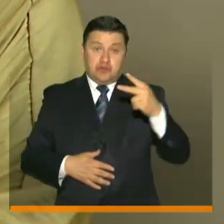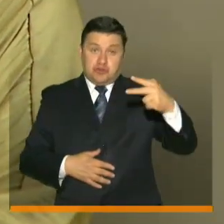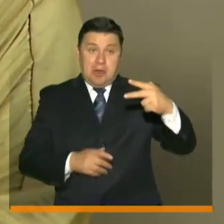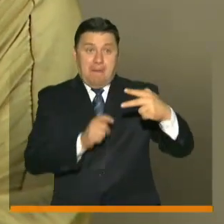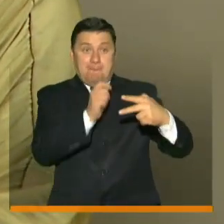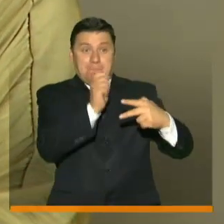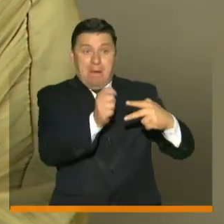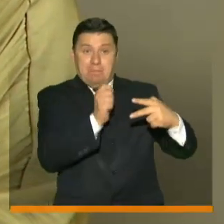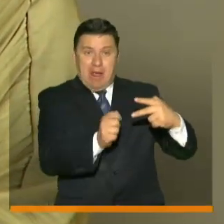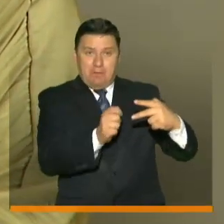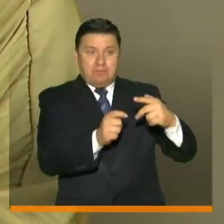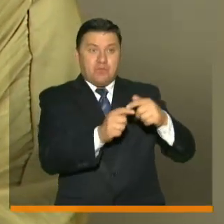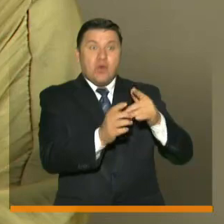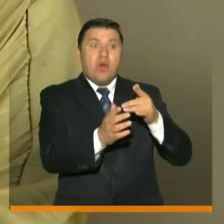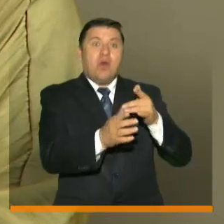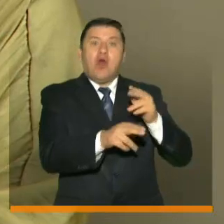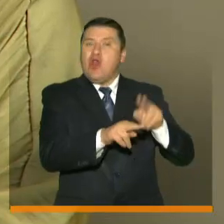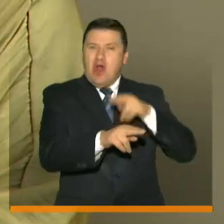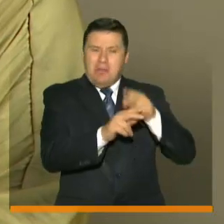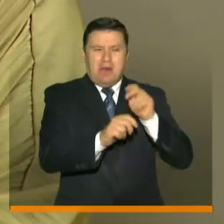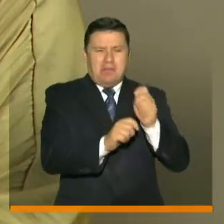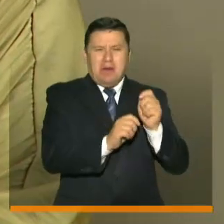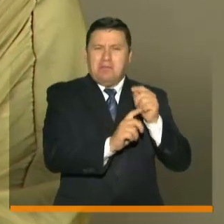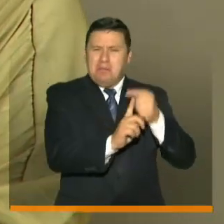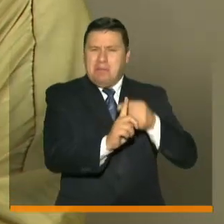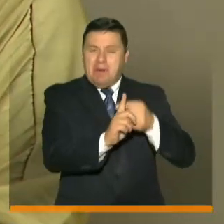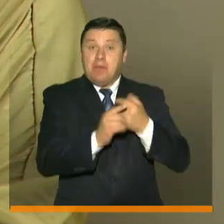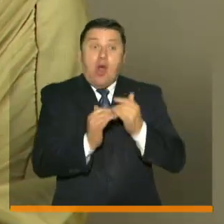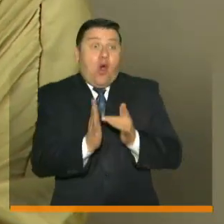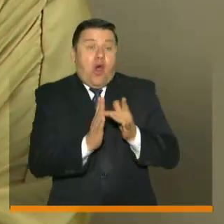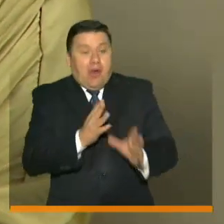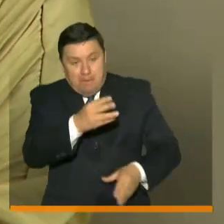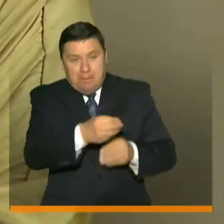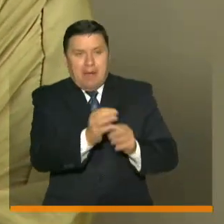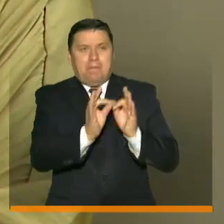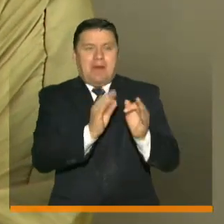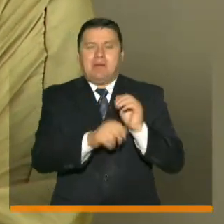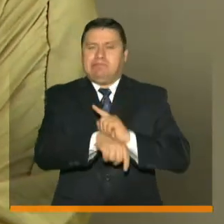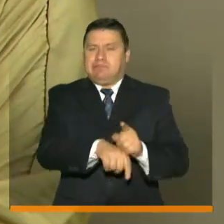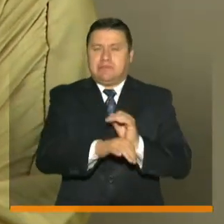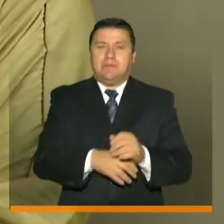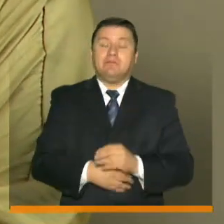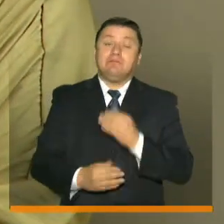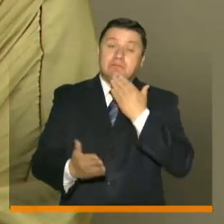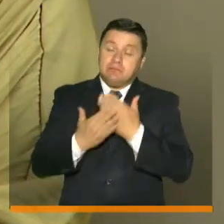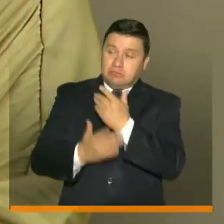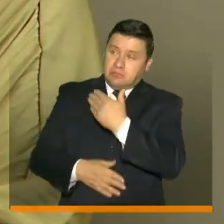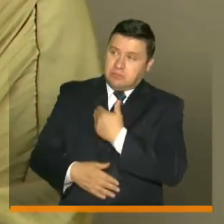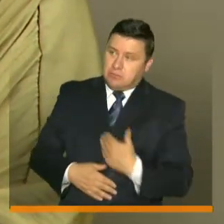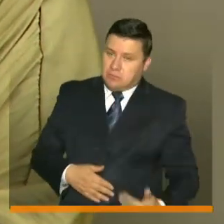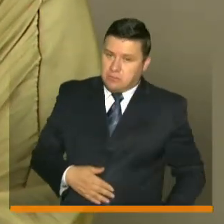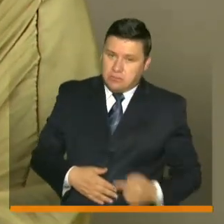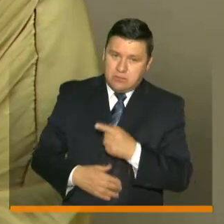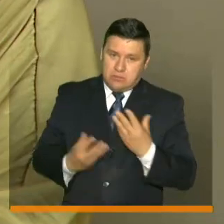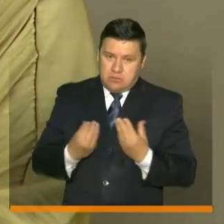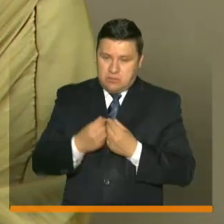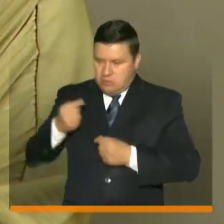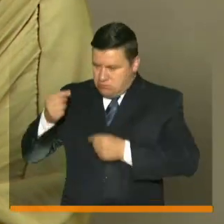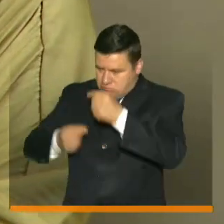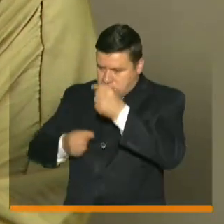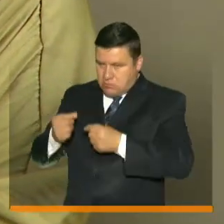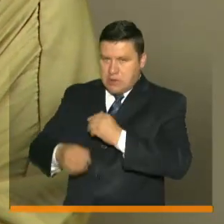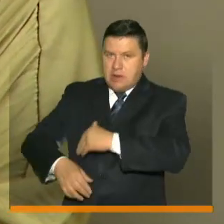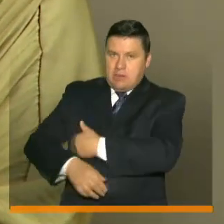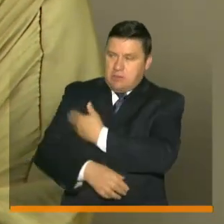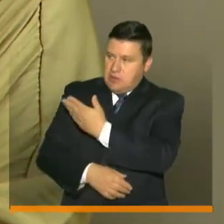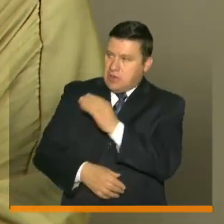pagos ordinarios y pagos extraordinarios. Presidente, y hoy quiero darle las gracias a usted y al equipo económico,